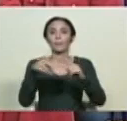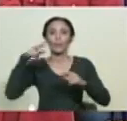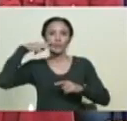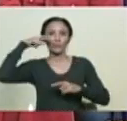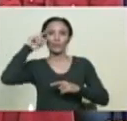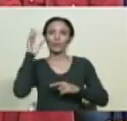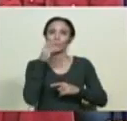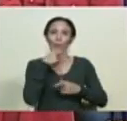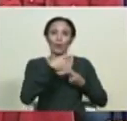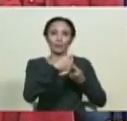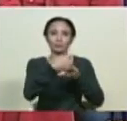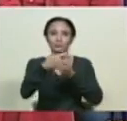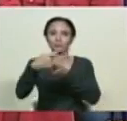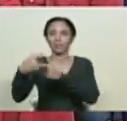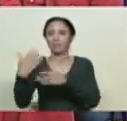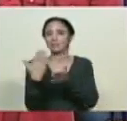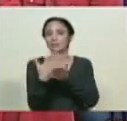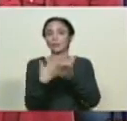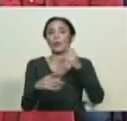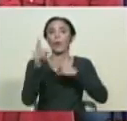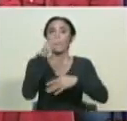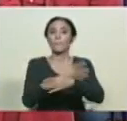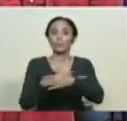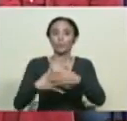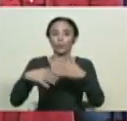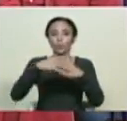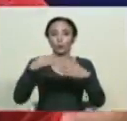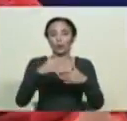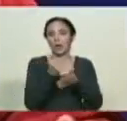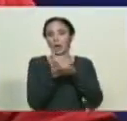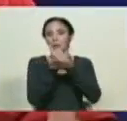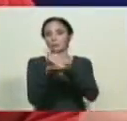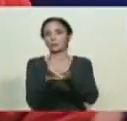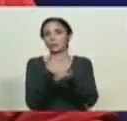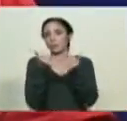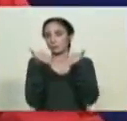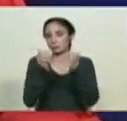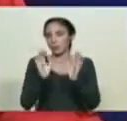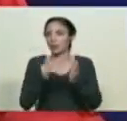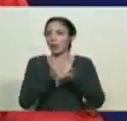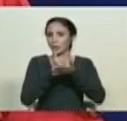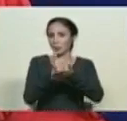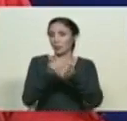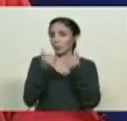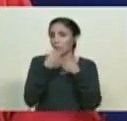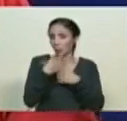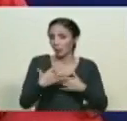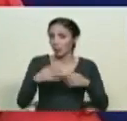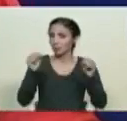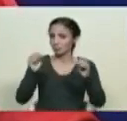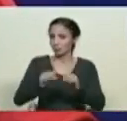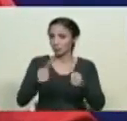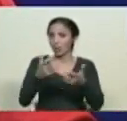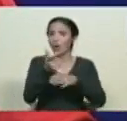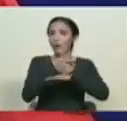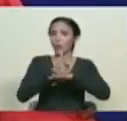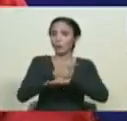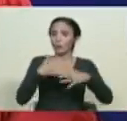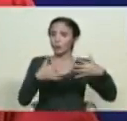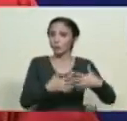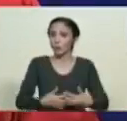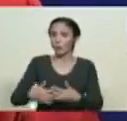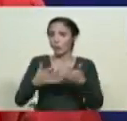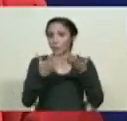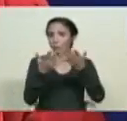como siempre. Como siempre. Un millón de dólares, hablo de una ayuda generosa que el gobierno norteamericano dio